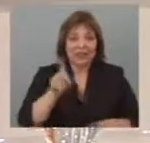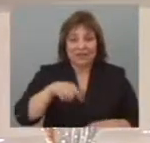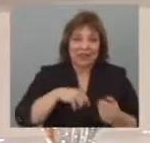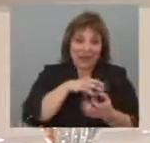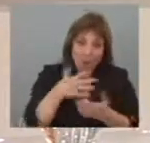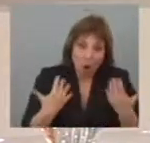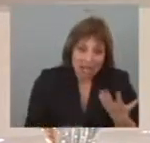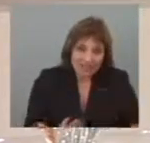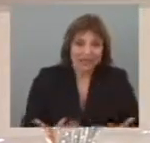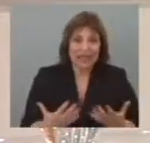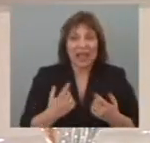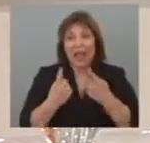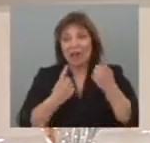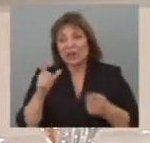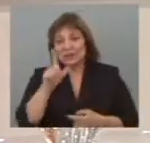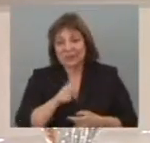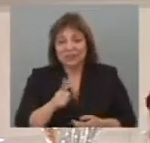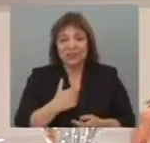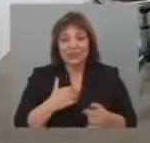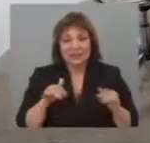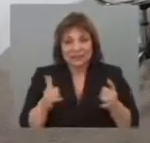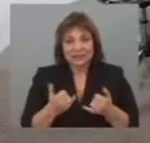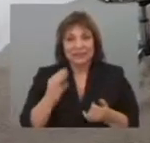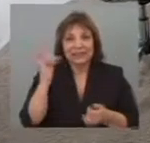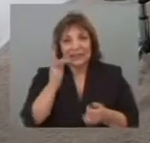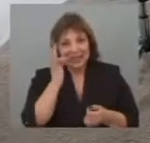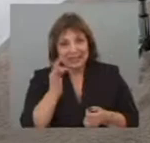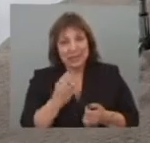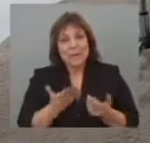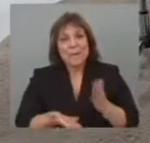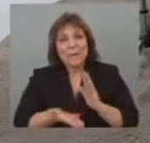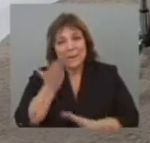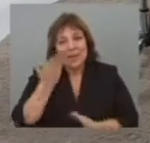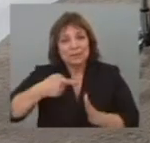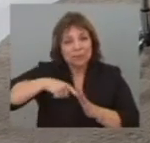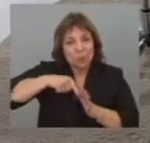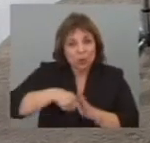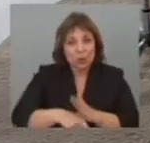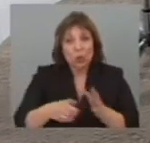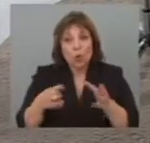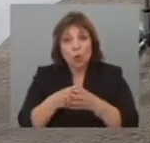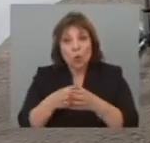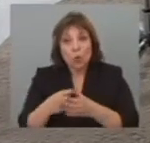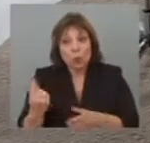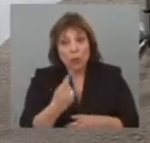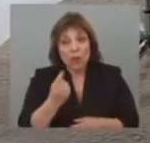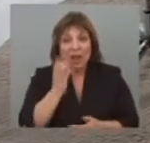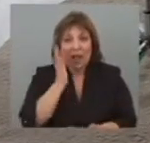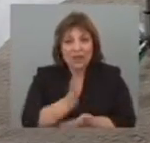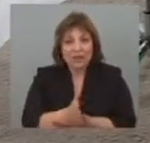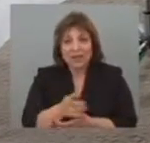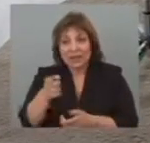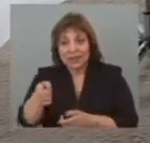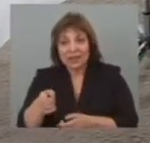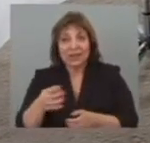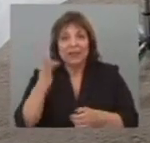Y además, en algunos liceos hicimos talleres más en más profundidad con grupos de chicos que después dieron talleres a